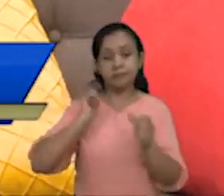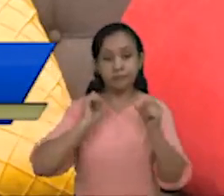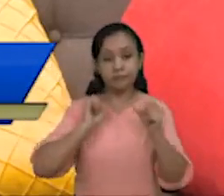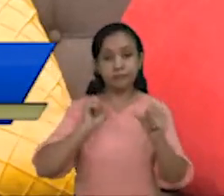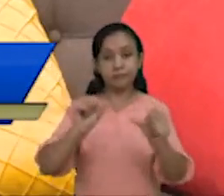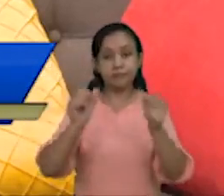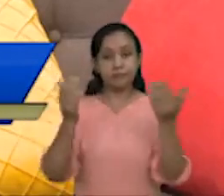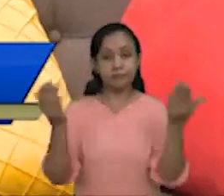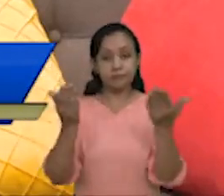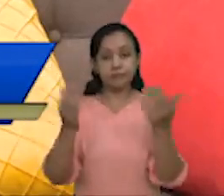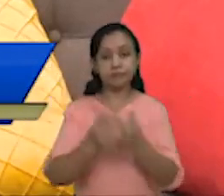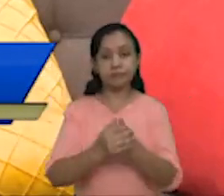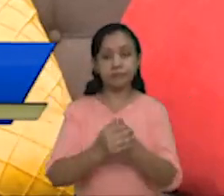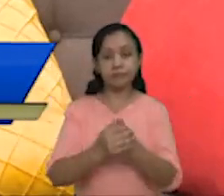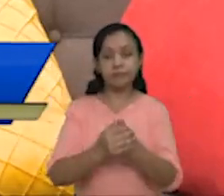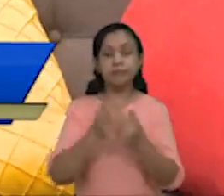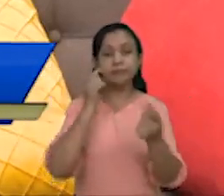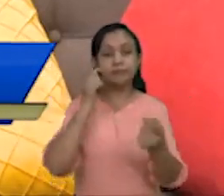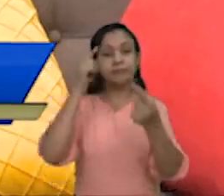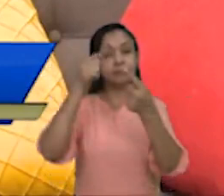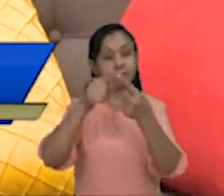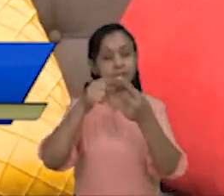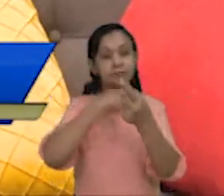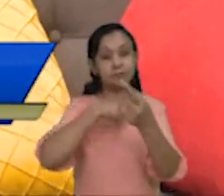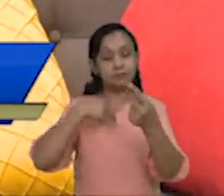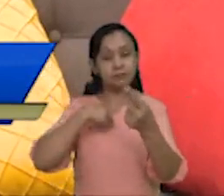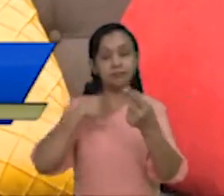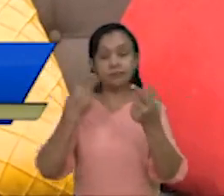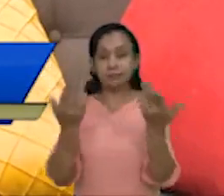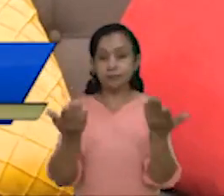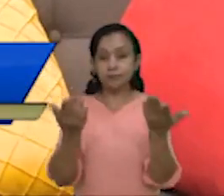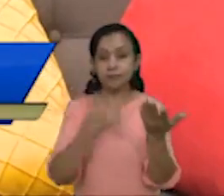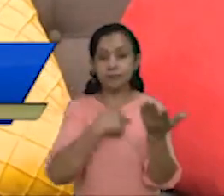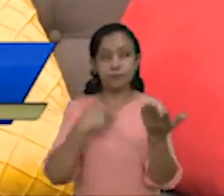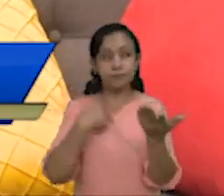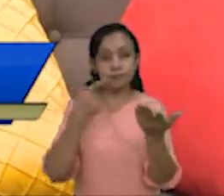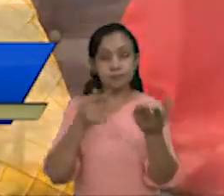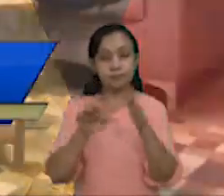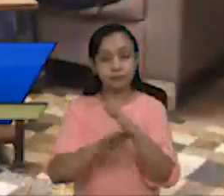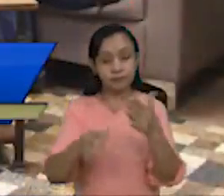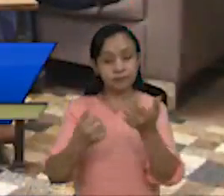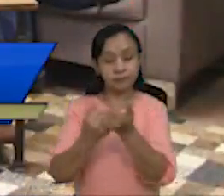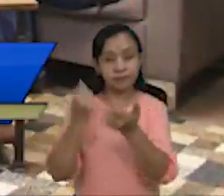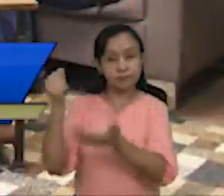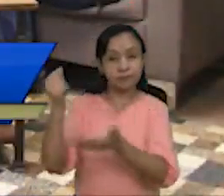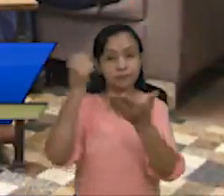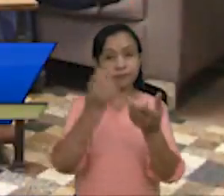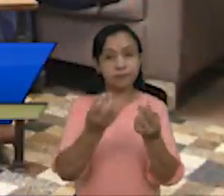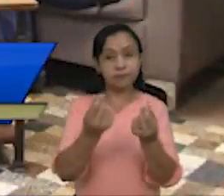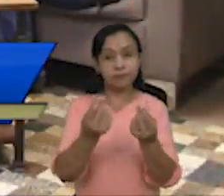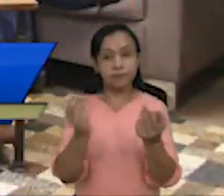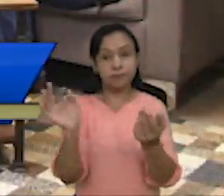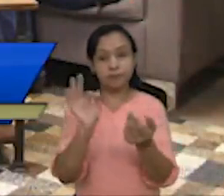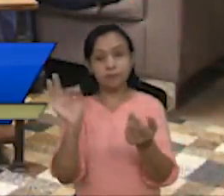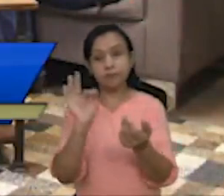credibilidad, de esa supuesta objetividad que a veces está sujeta un poco al financiamiento? Que es que de alguna